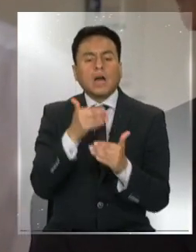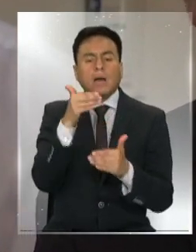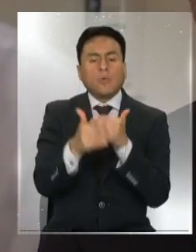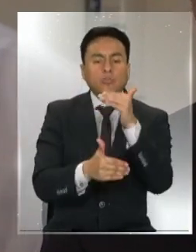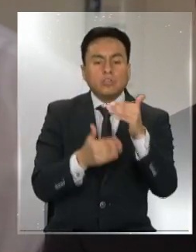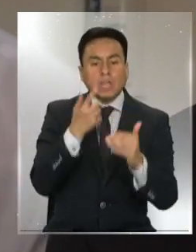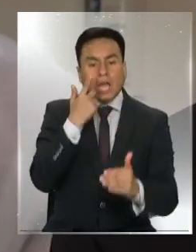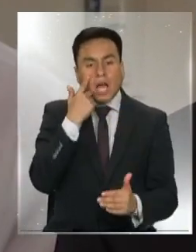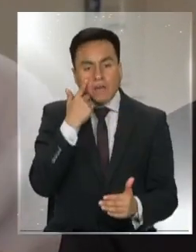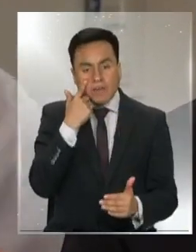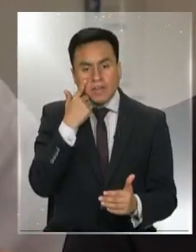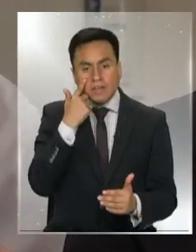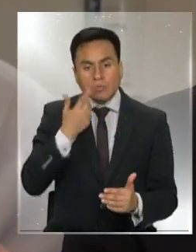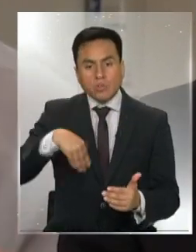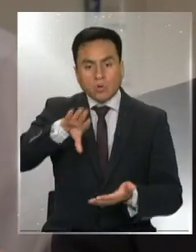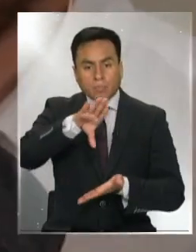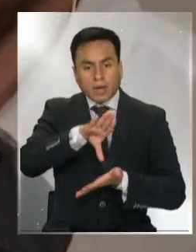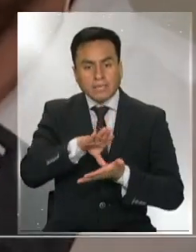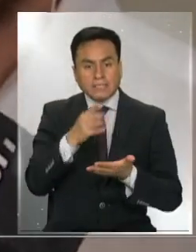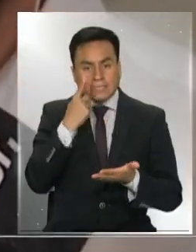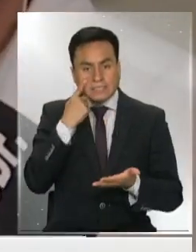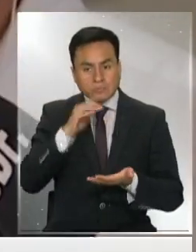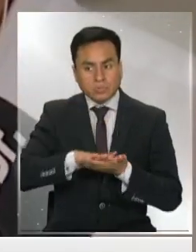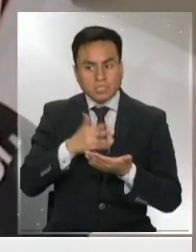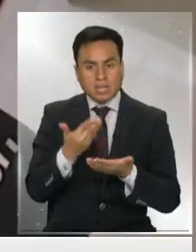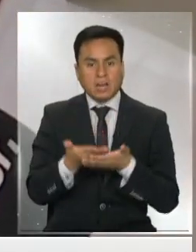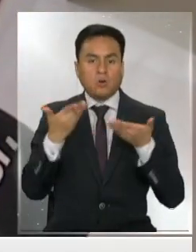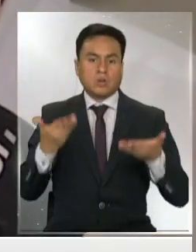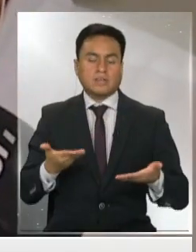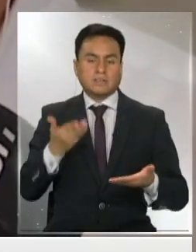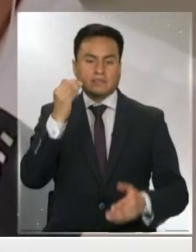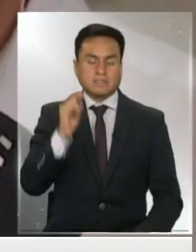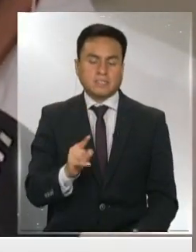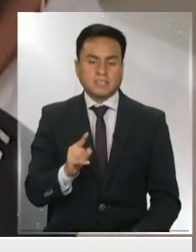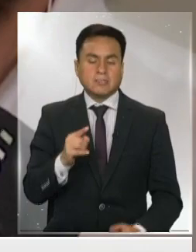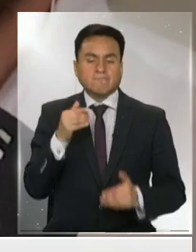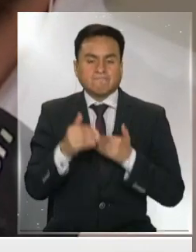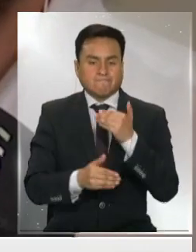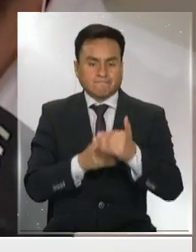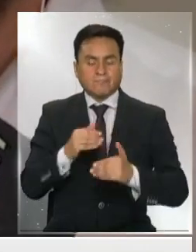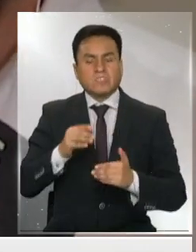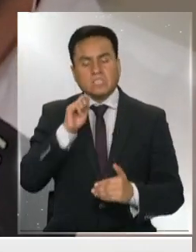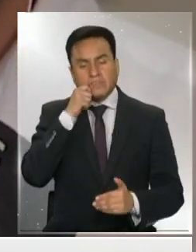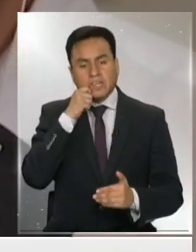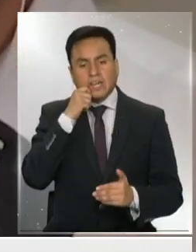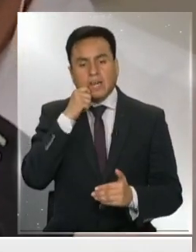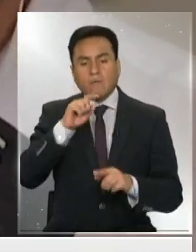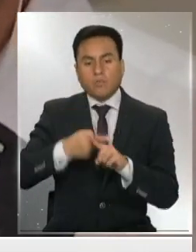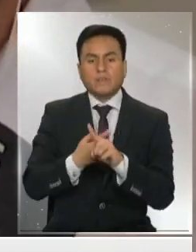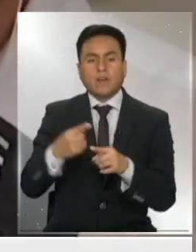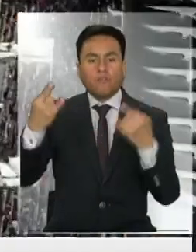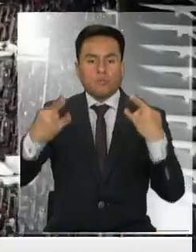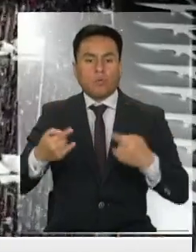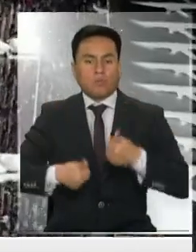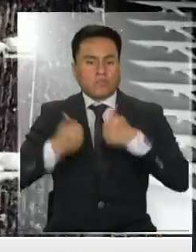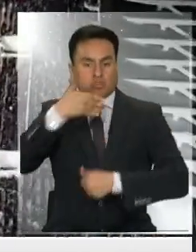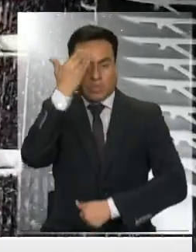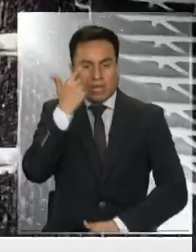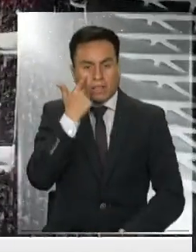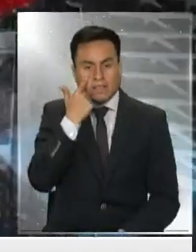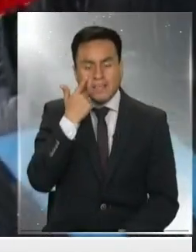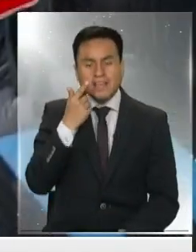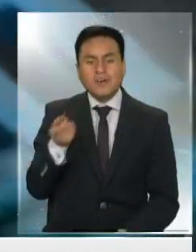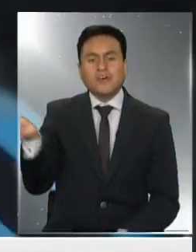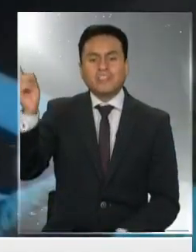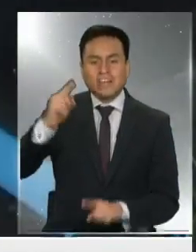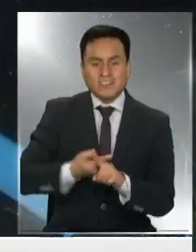lo que nuestro país está viviendo, es lo que va a terminar gatillando, ¿no?, el regreso del fútbol profesional. El